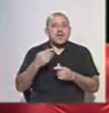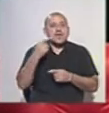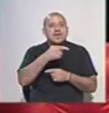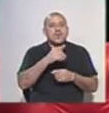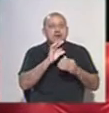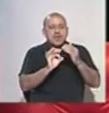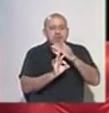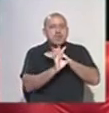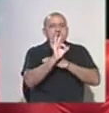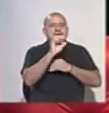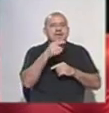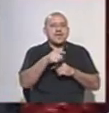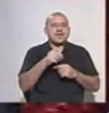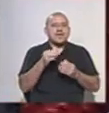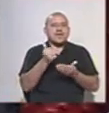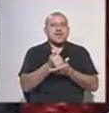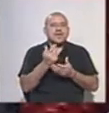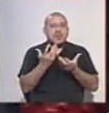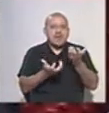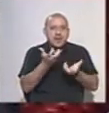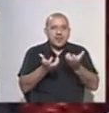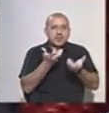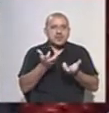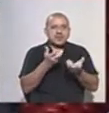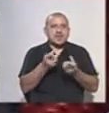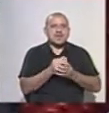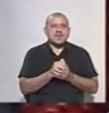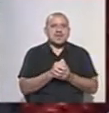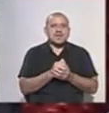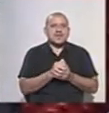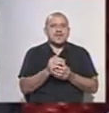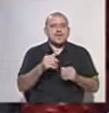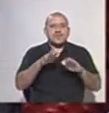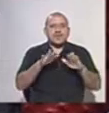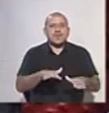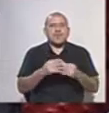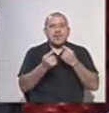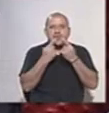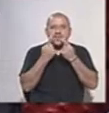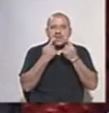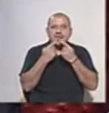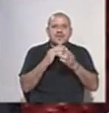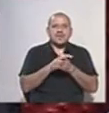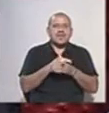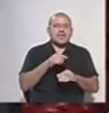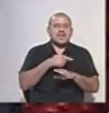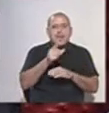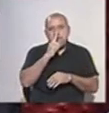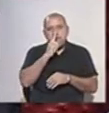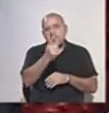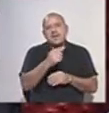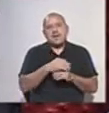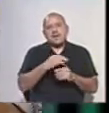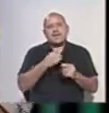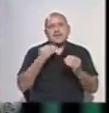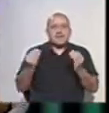si estábamos en la cocina del espectáculo, ni hablar. Nos quedábamos hablando de eso hasta las mil. Y poniendo esto,